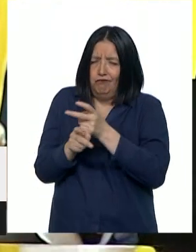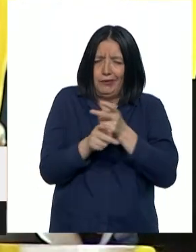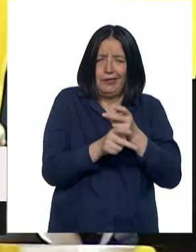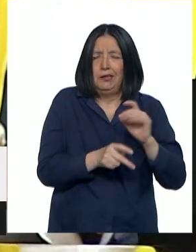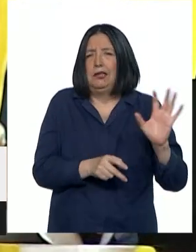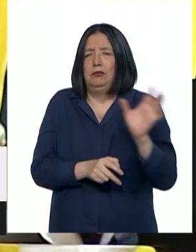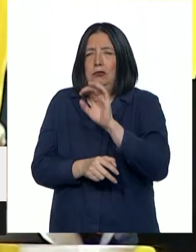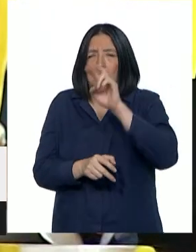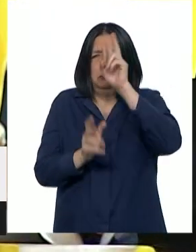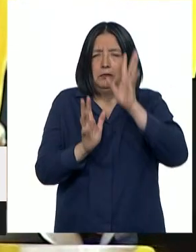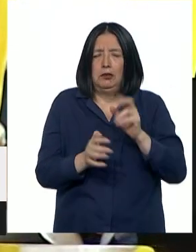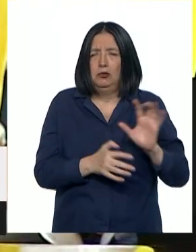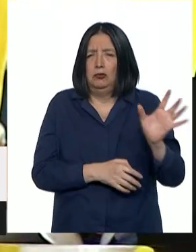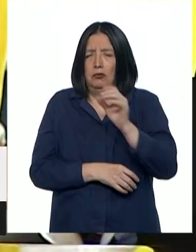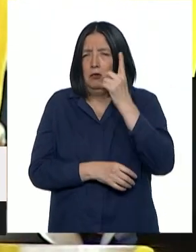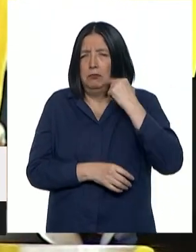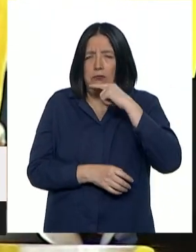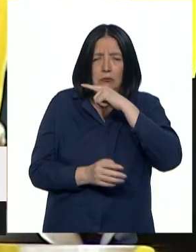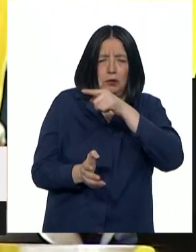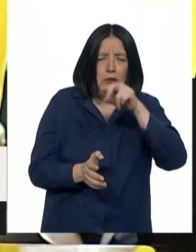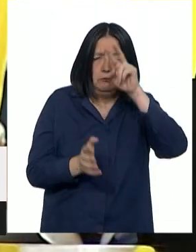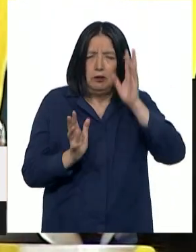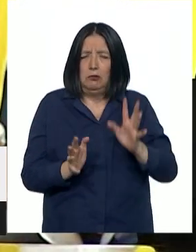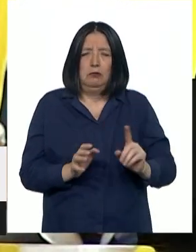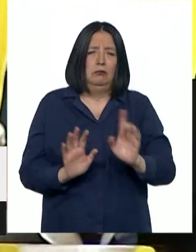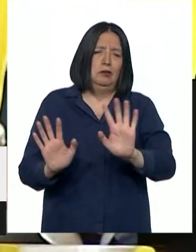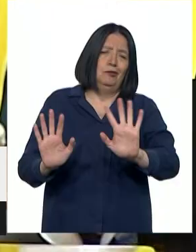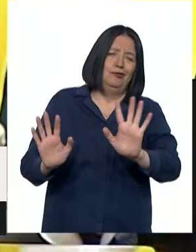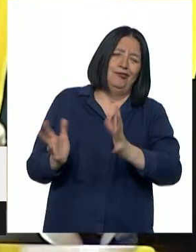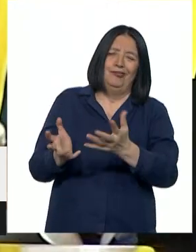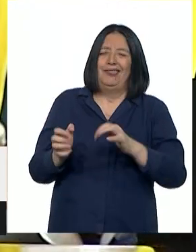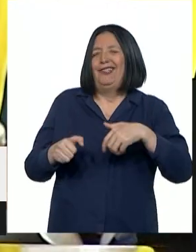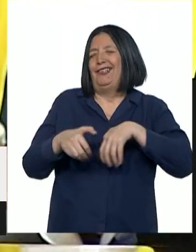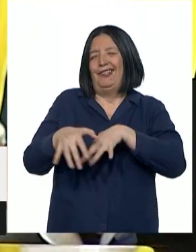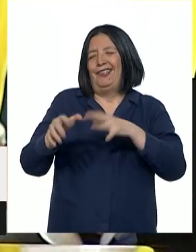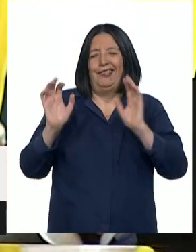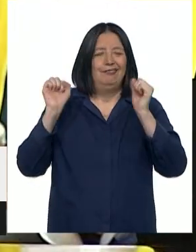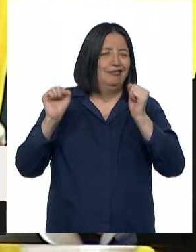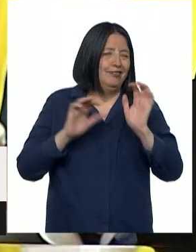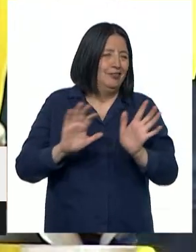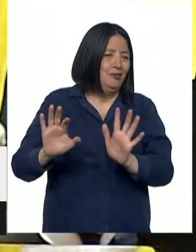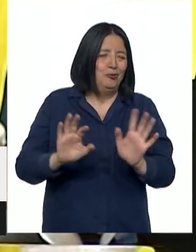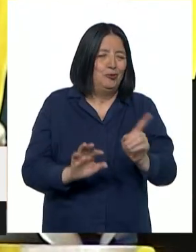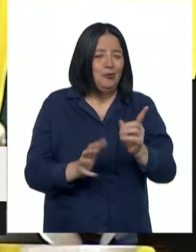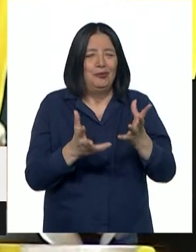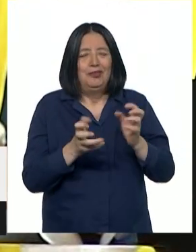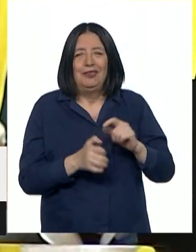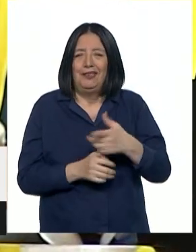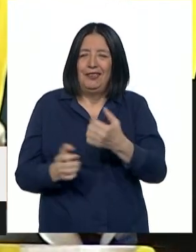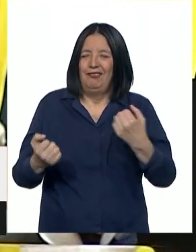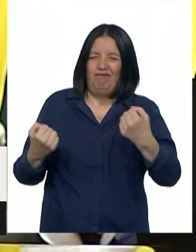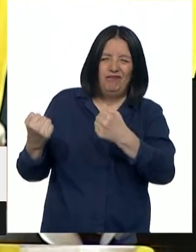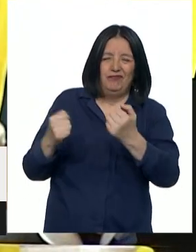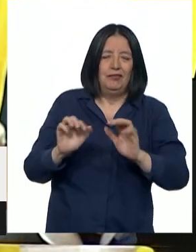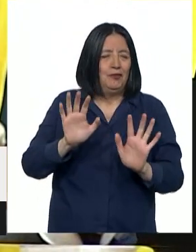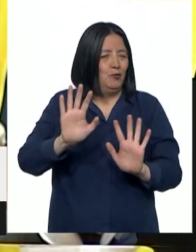los peruanos y todas las peruanas que no quieren esta situación de